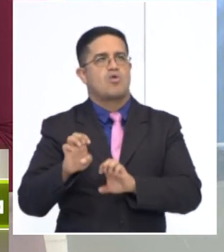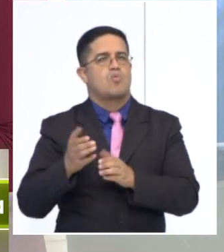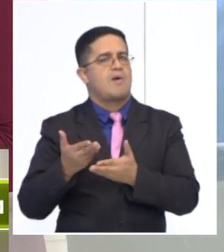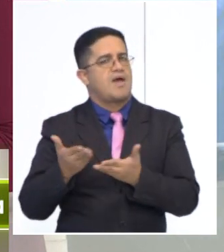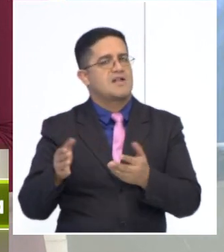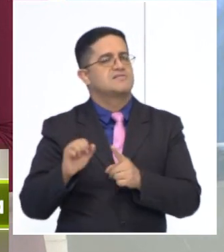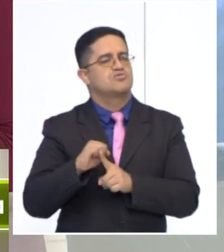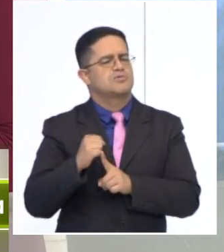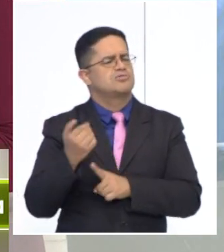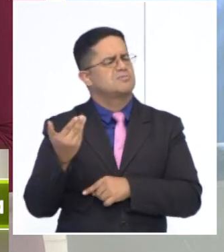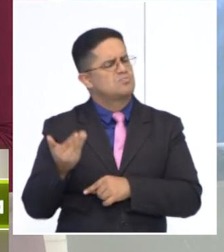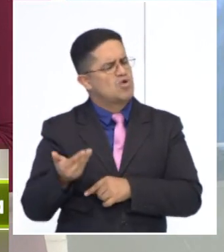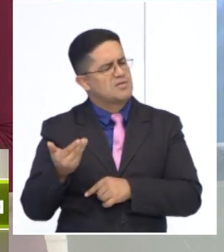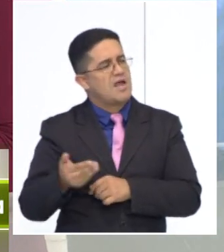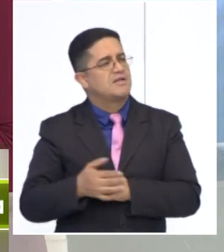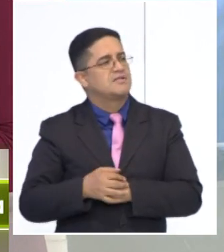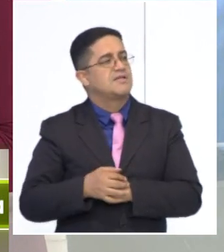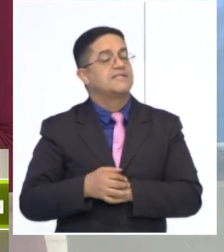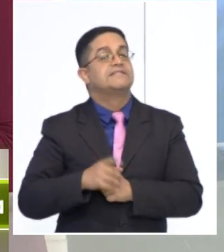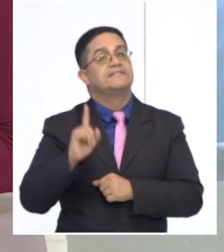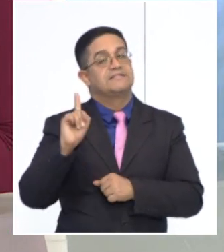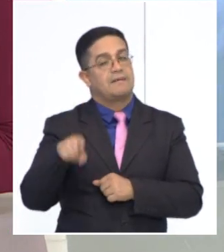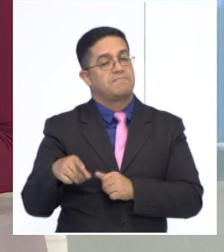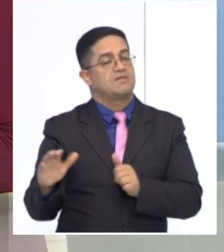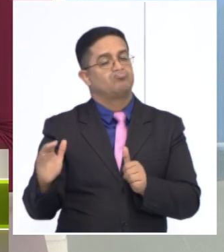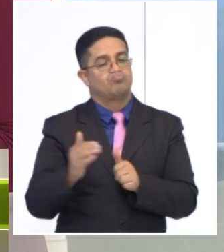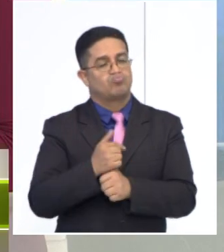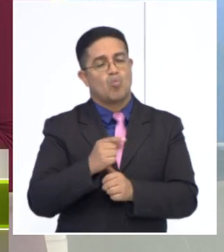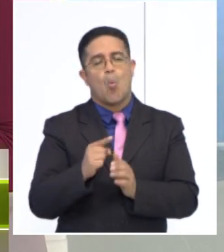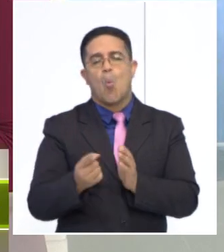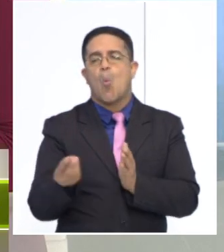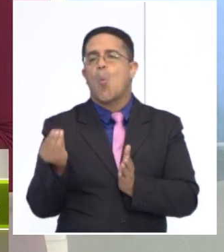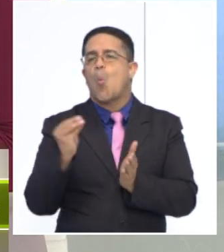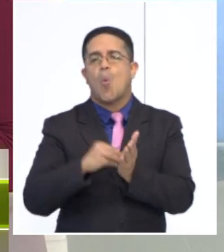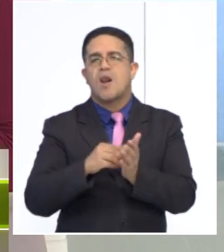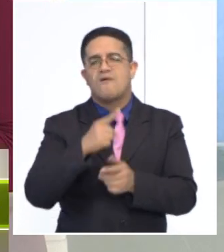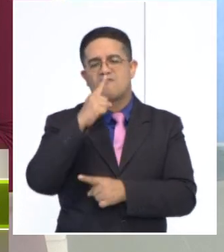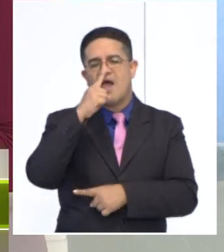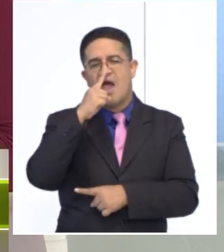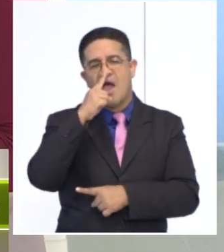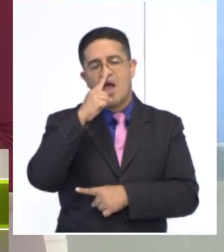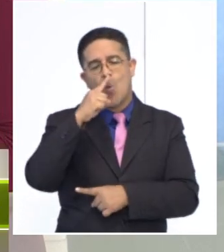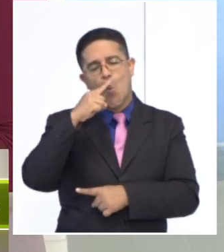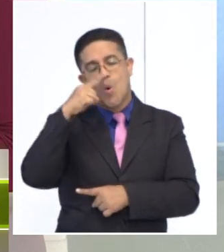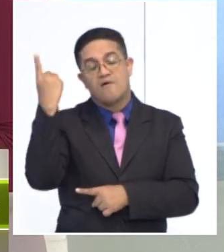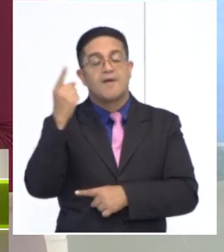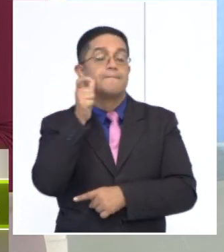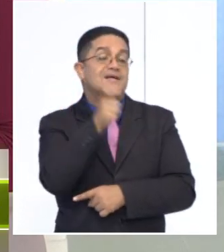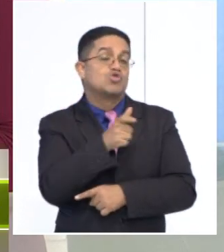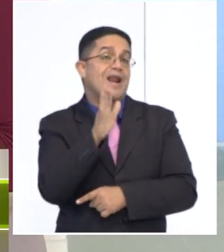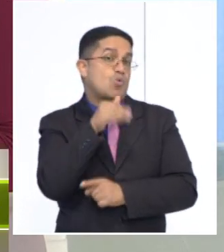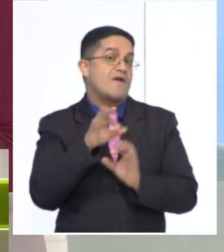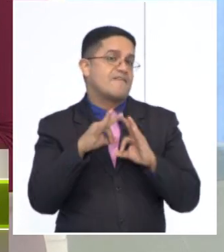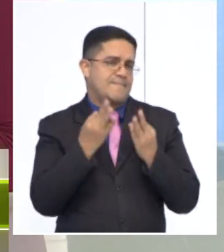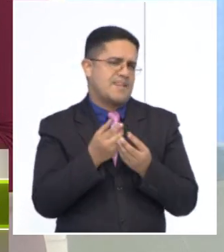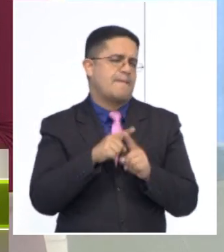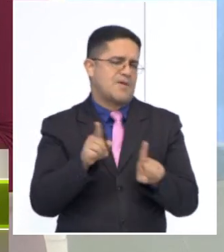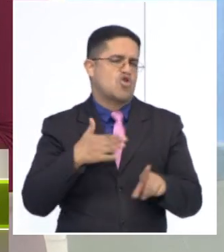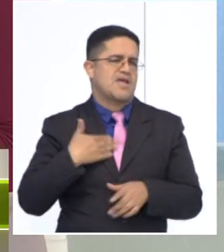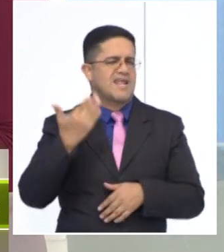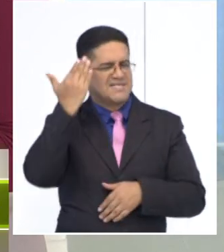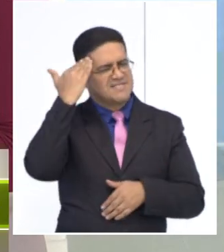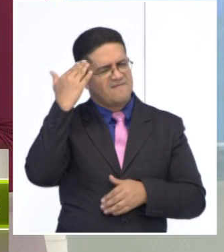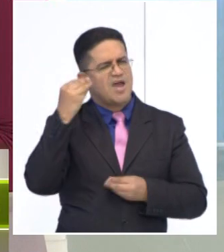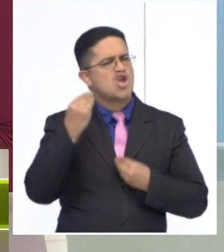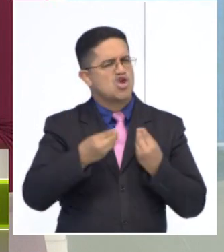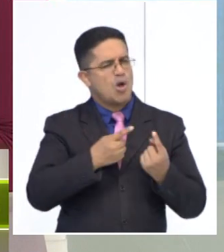son fundamentales. Y el despistaje una vez al año para las personas con riesgo y aquellos que no tienen, por ejemplo, herencia, pero quieren saber cómo está su